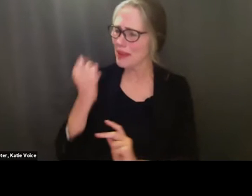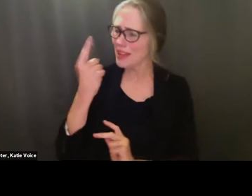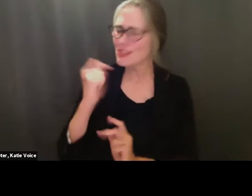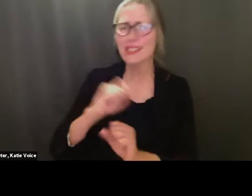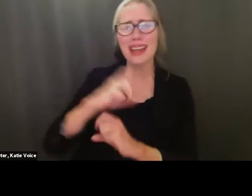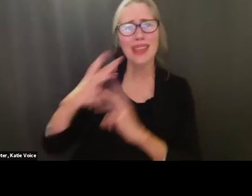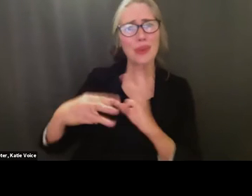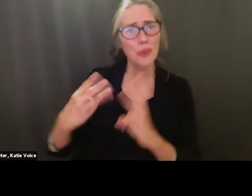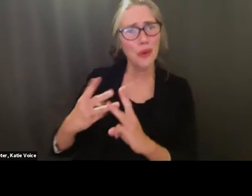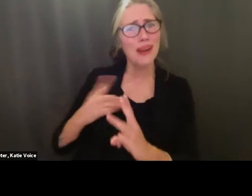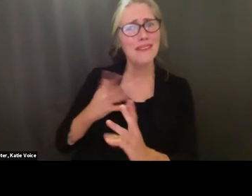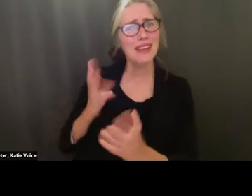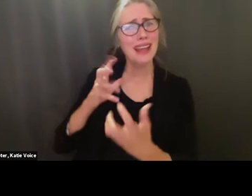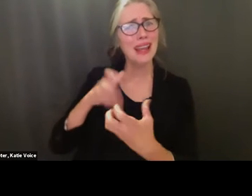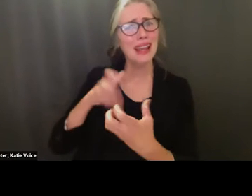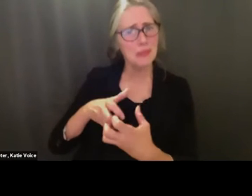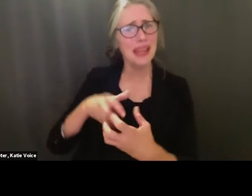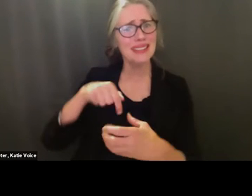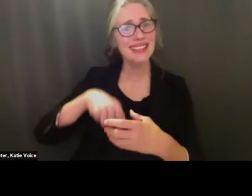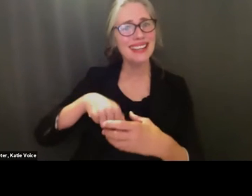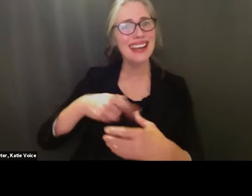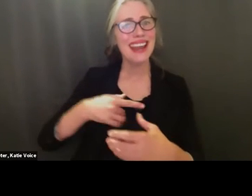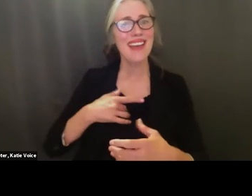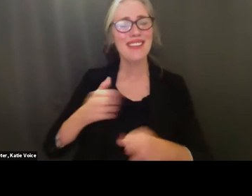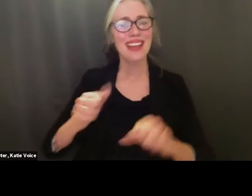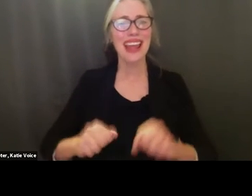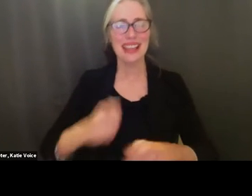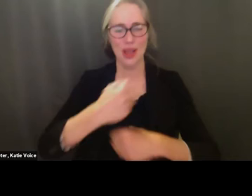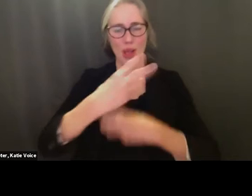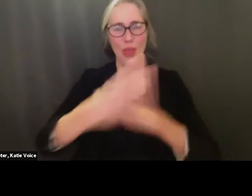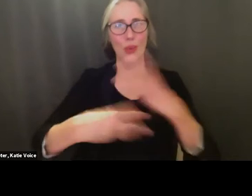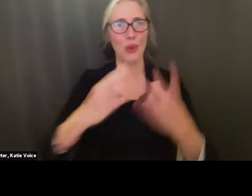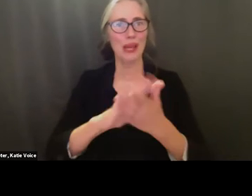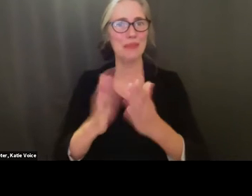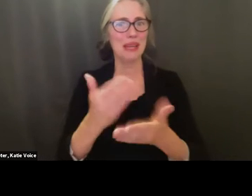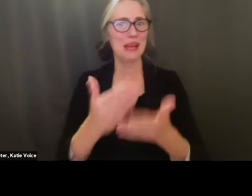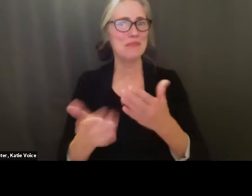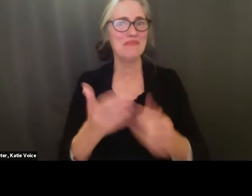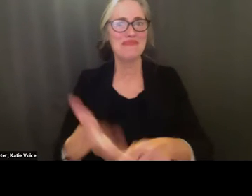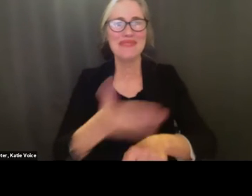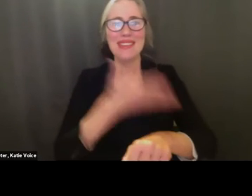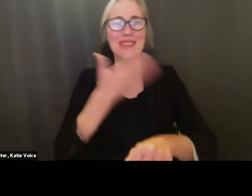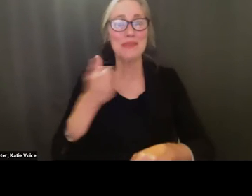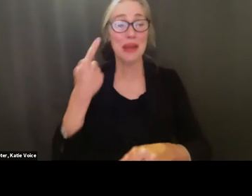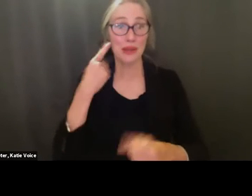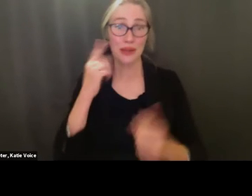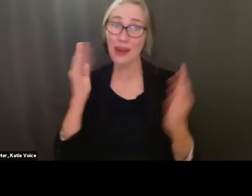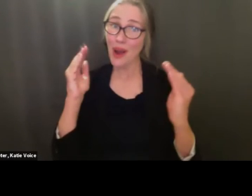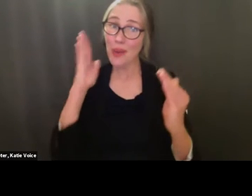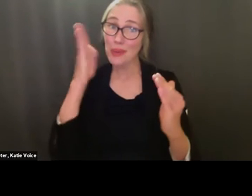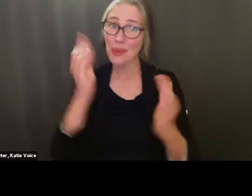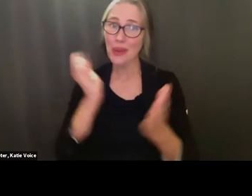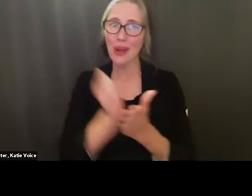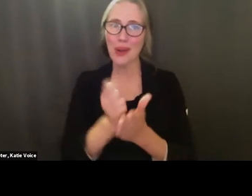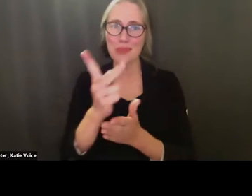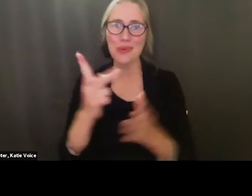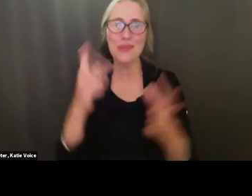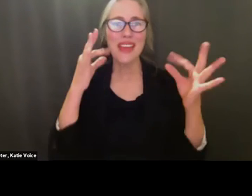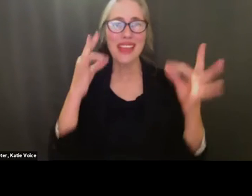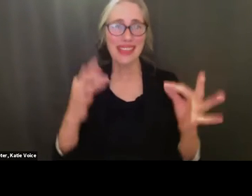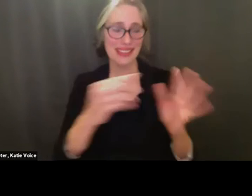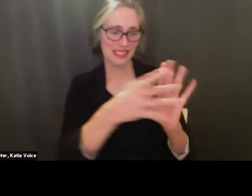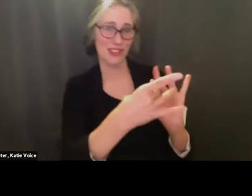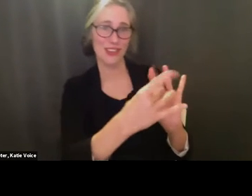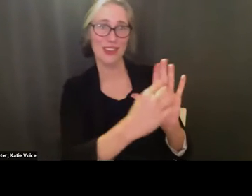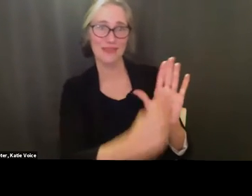Yo quiero que los estudiantes tengan una oportunidad para sentirse bienvenidos en un espacio y para que ellos puedan dar lo mejor de sí.